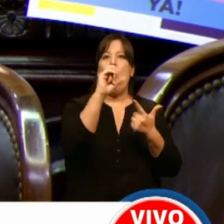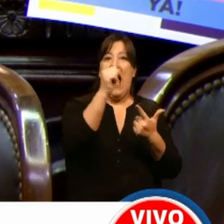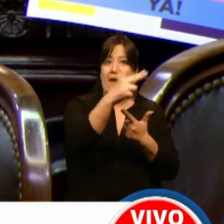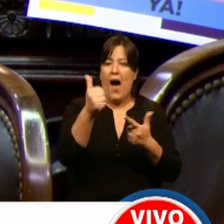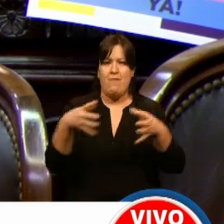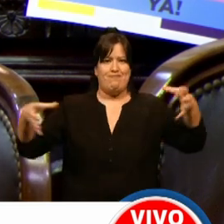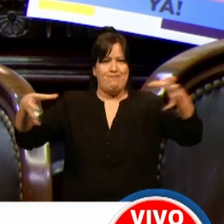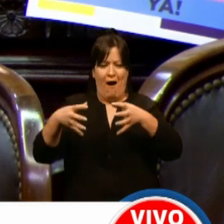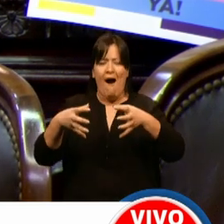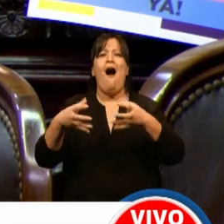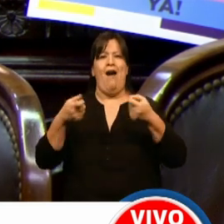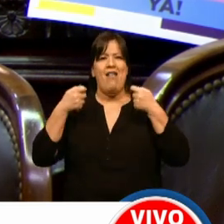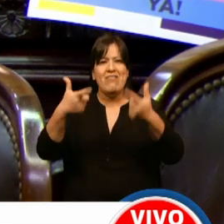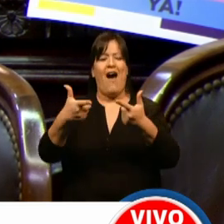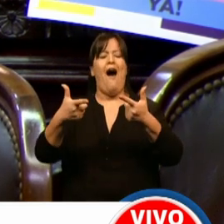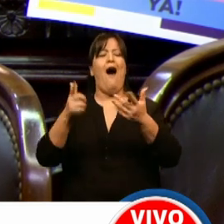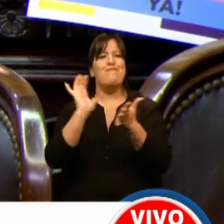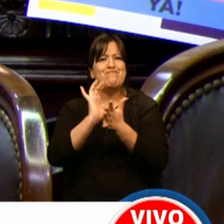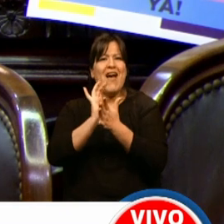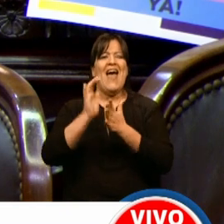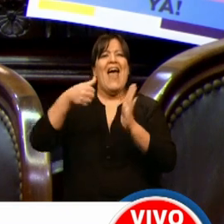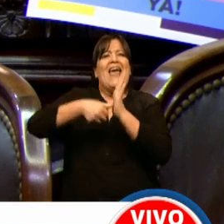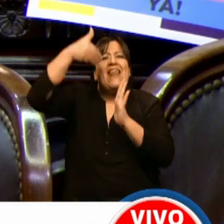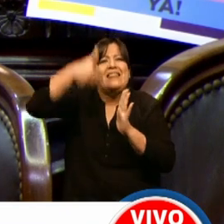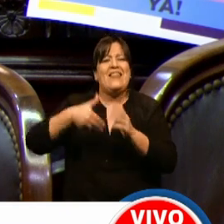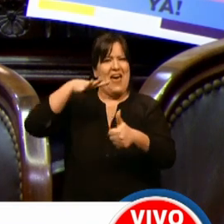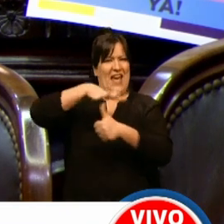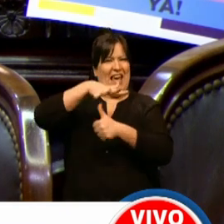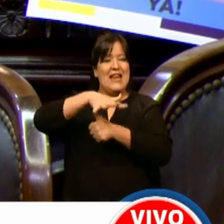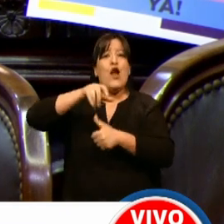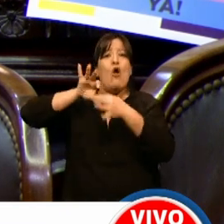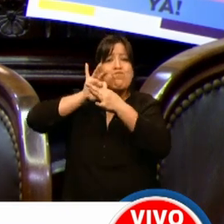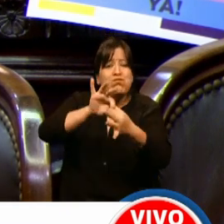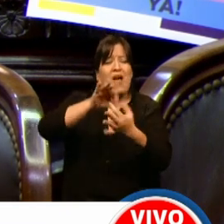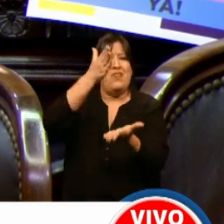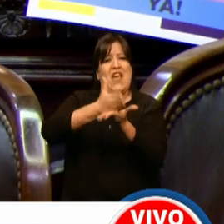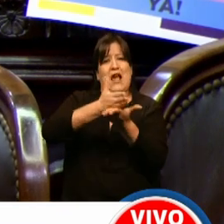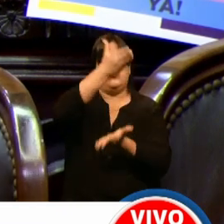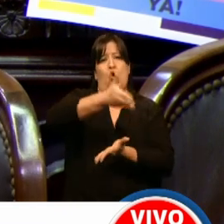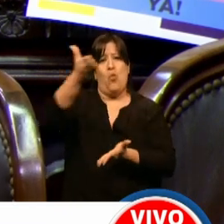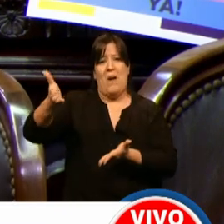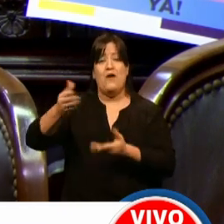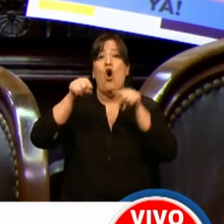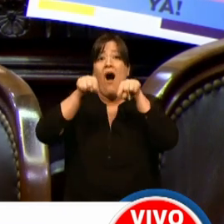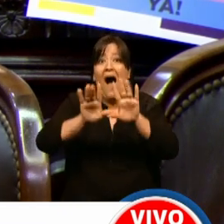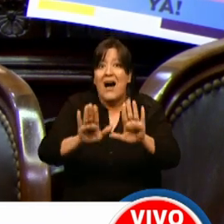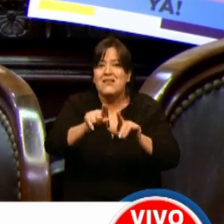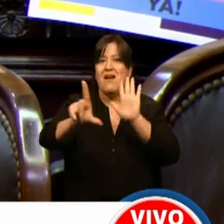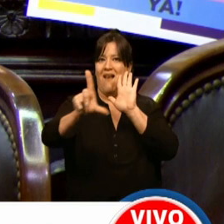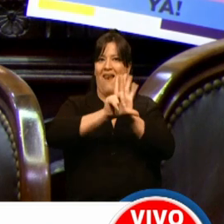el derecho a la identidad de género como un derecho humano eso hizo que nuestra ley